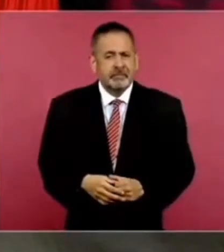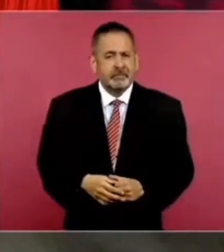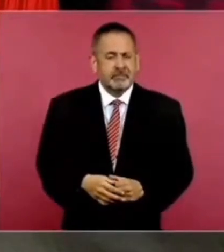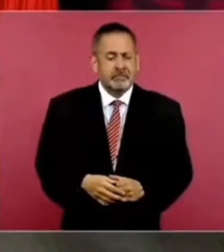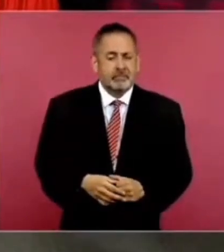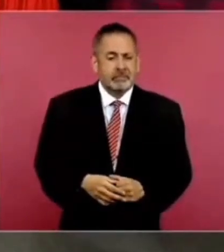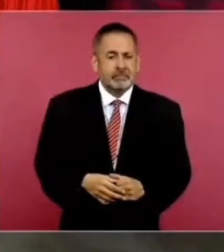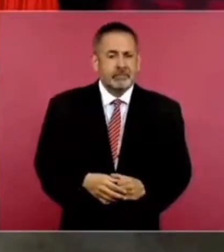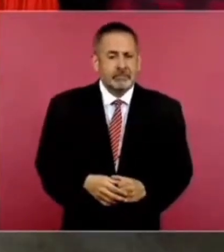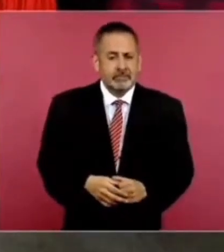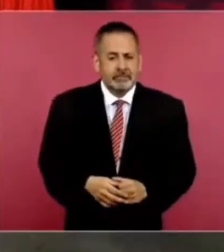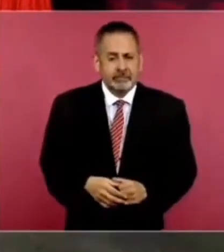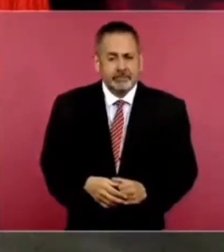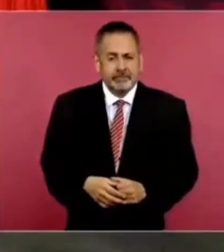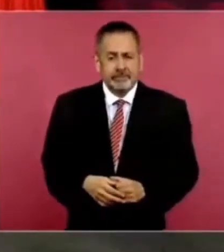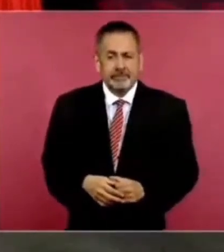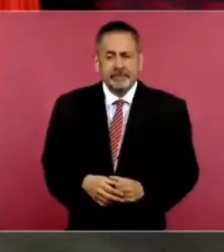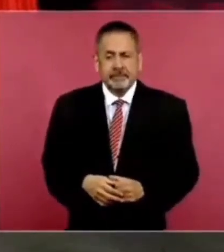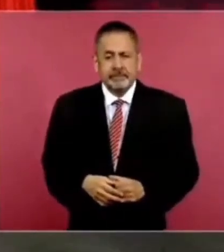Entonces,